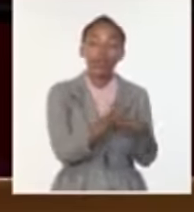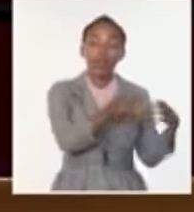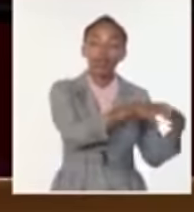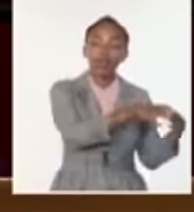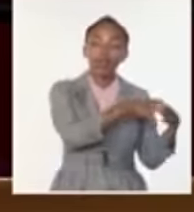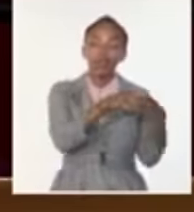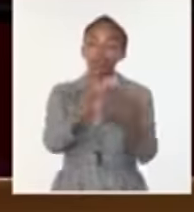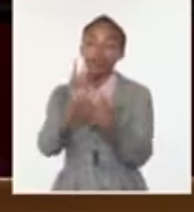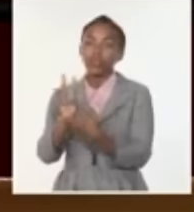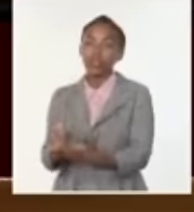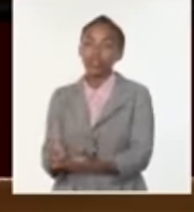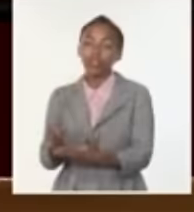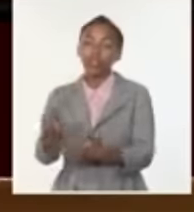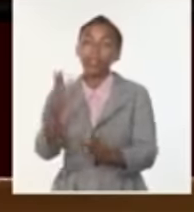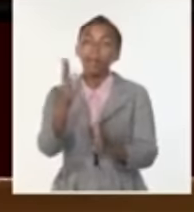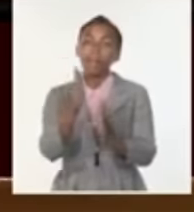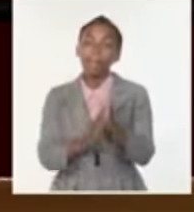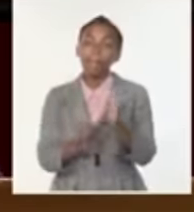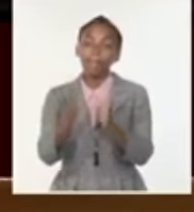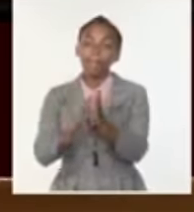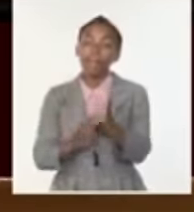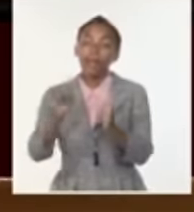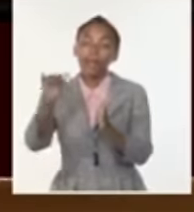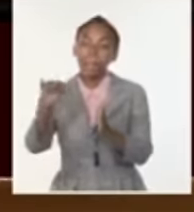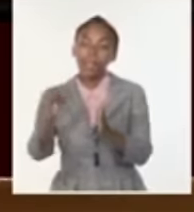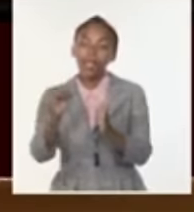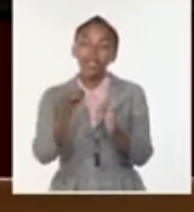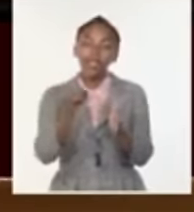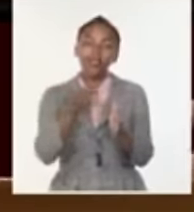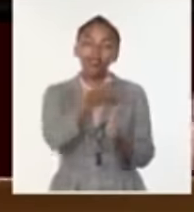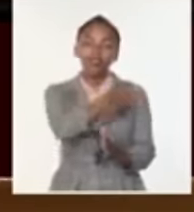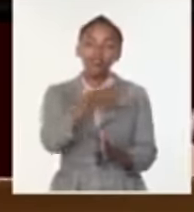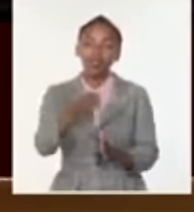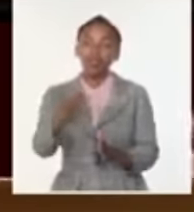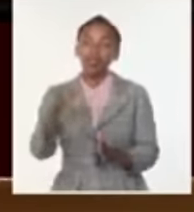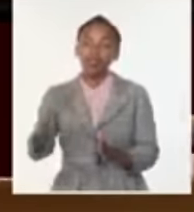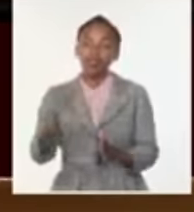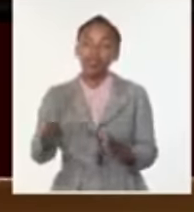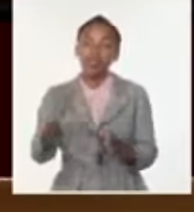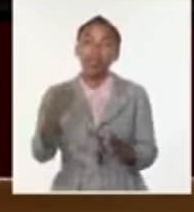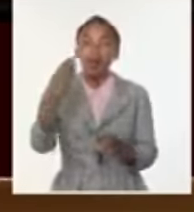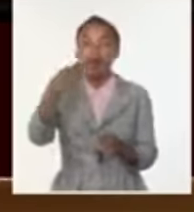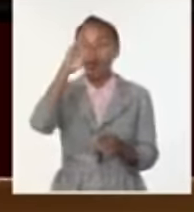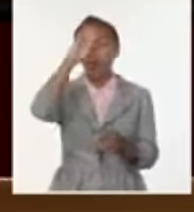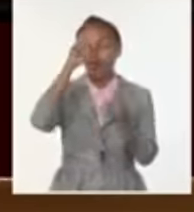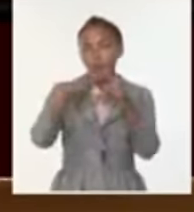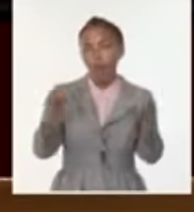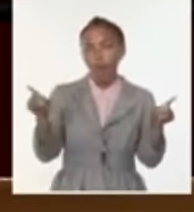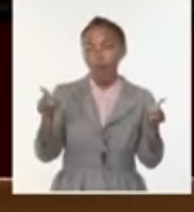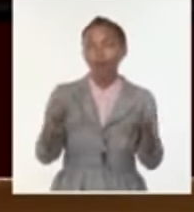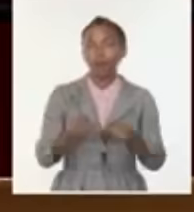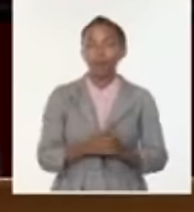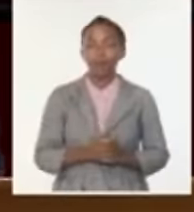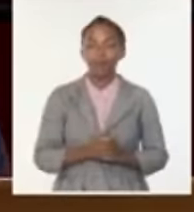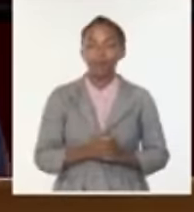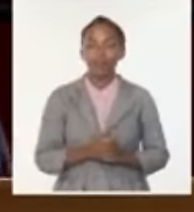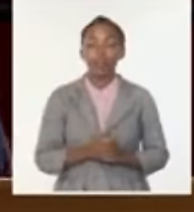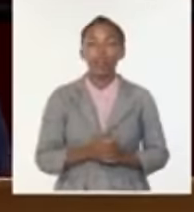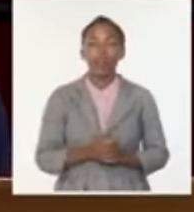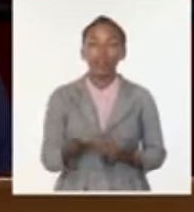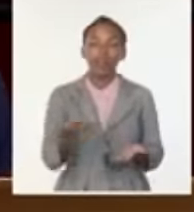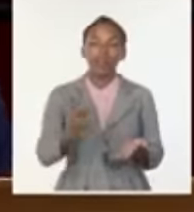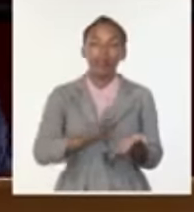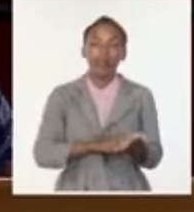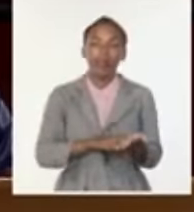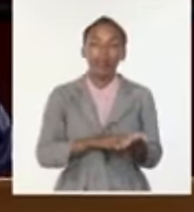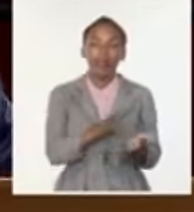los 6 meses todas las provincias, y se está haciendo una propuesta, además, viendo también que salga del municipio cómo deben